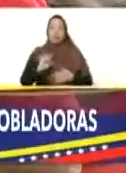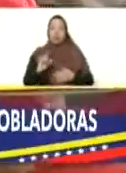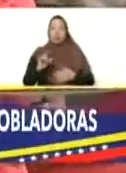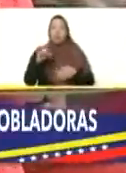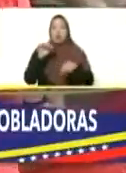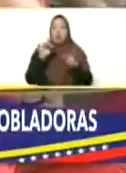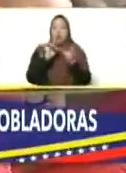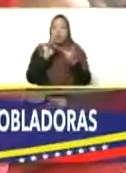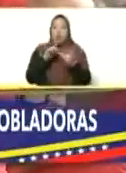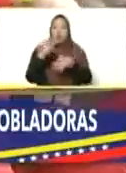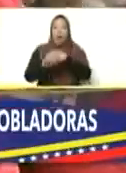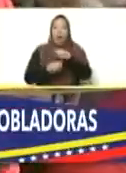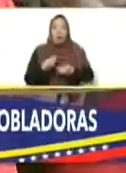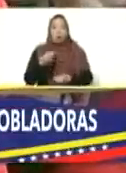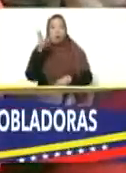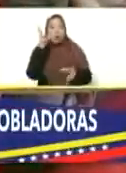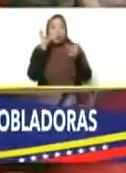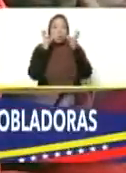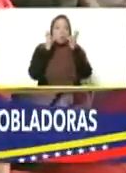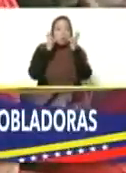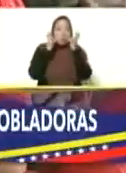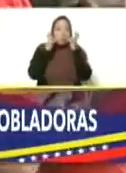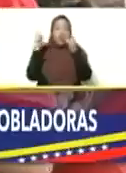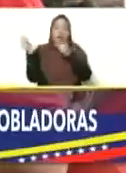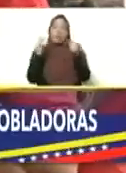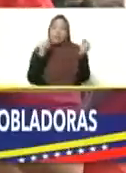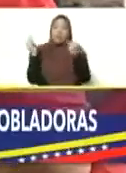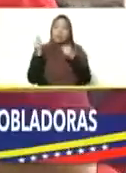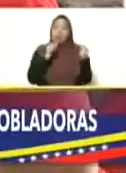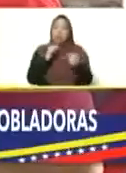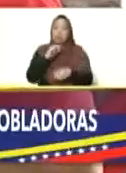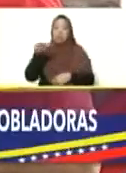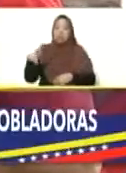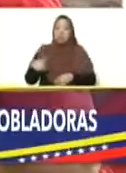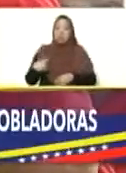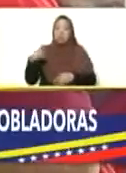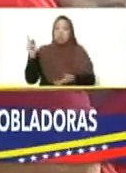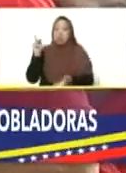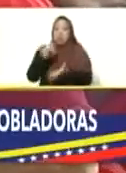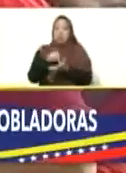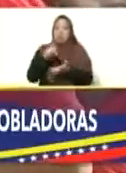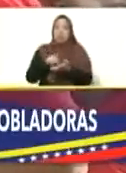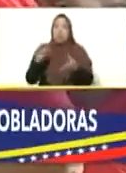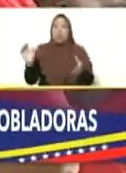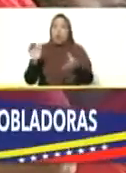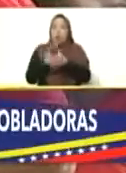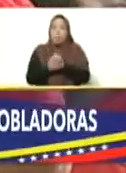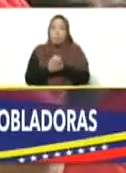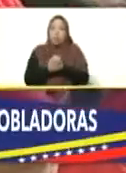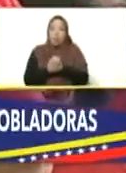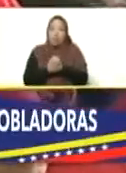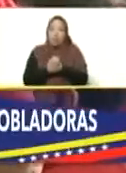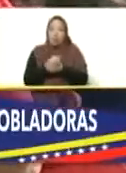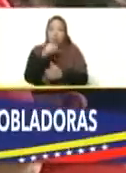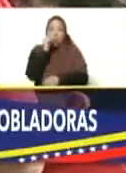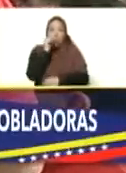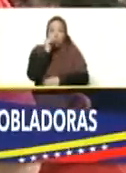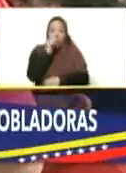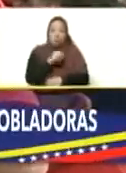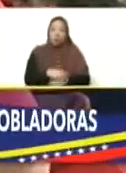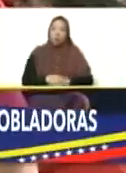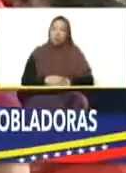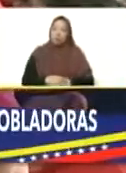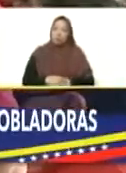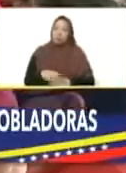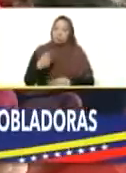tocan la horita que oímos que había que para discutir a nosotros se nos presentó un compañero y nos